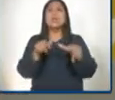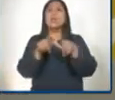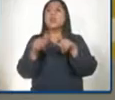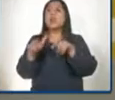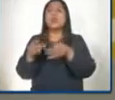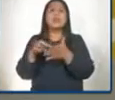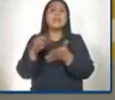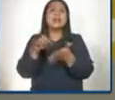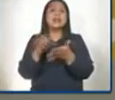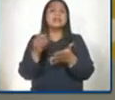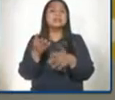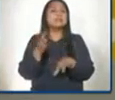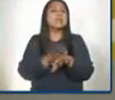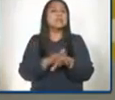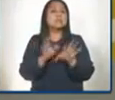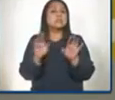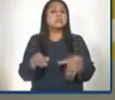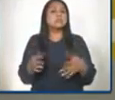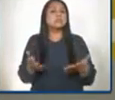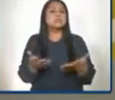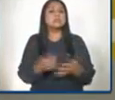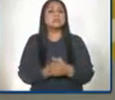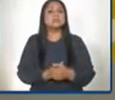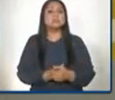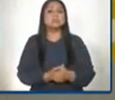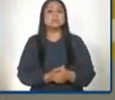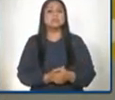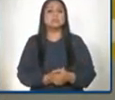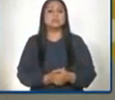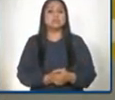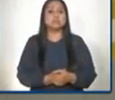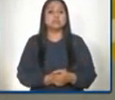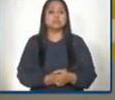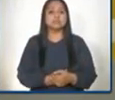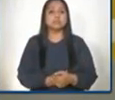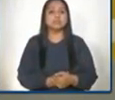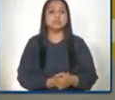países es donde se registraron la mayoría de los casos.